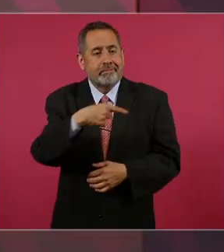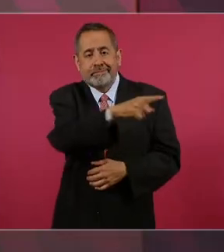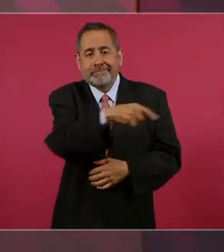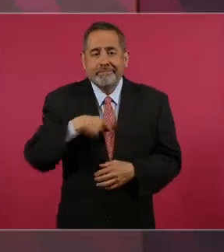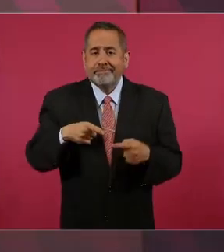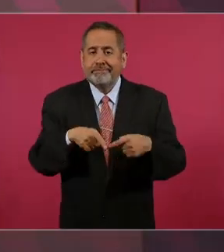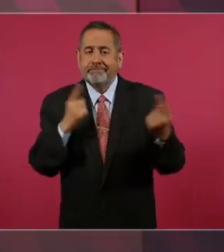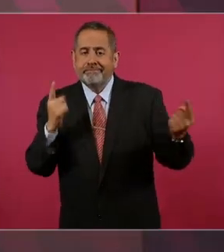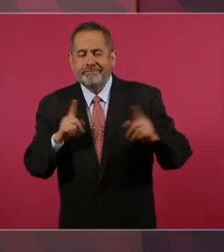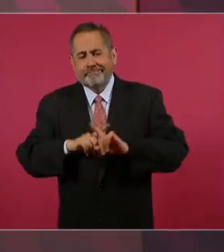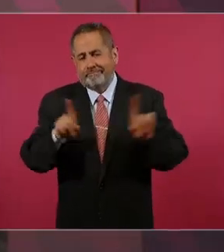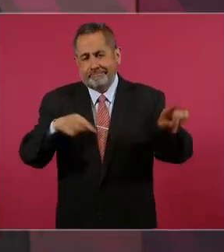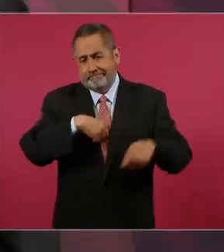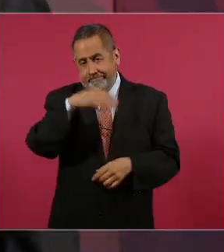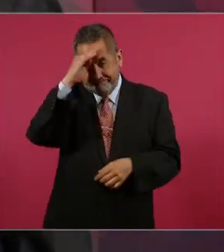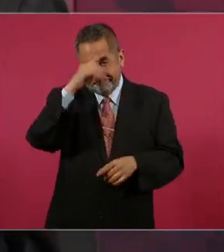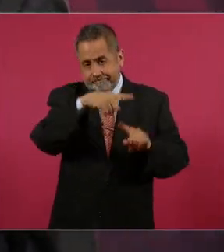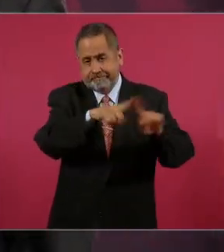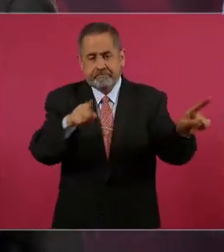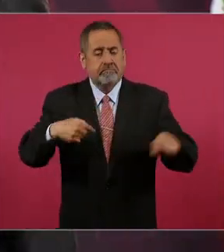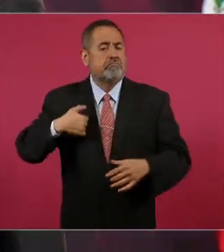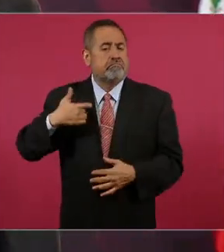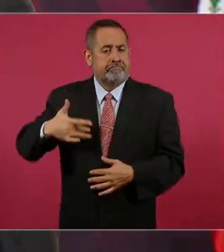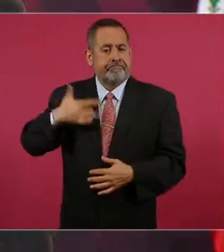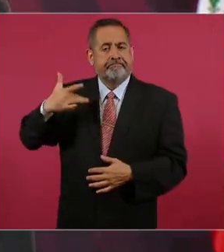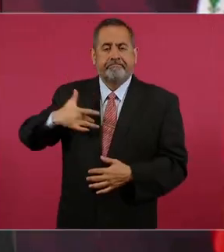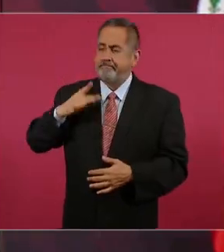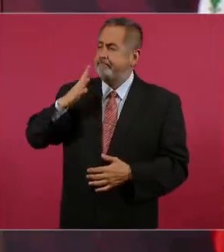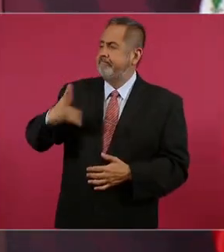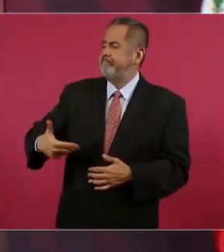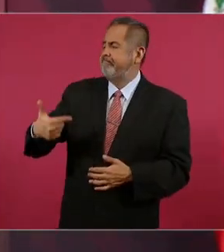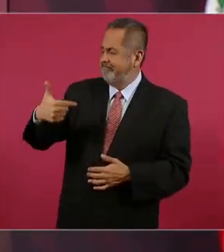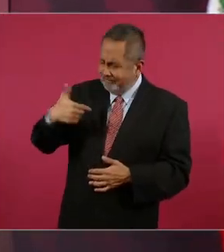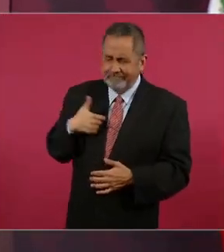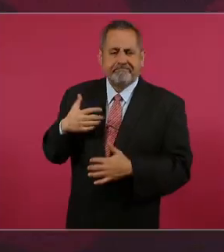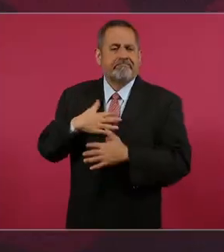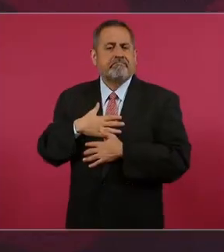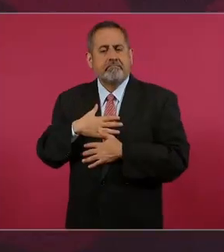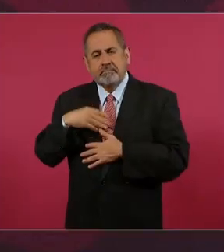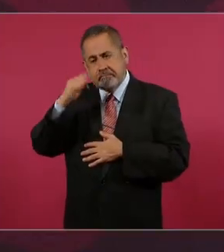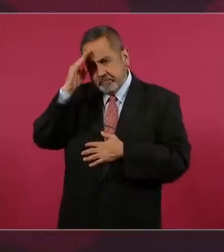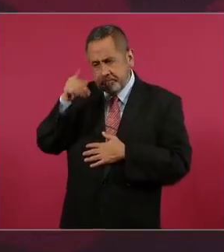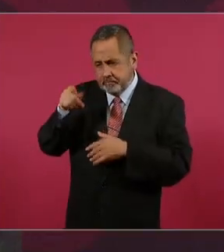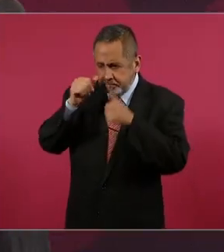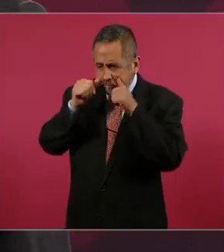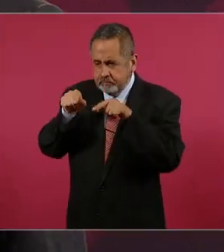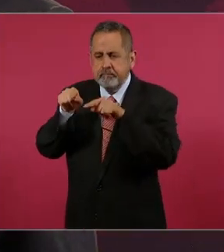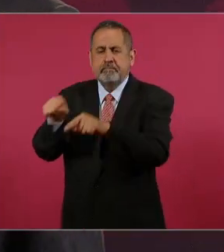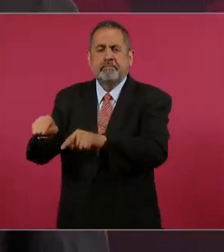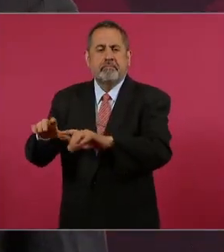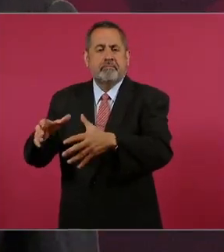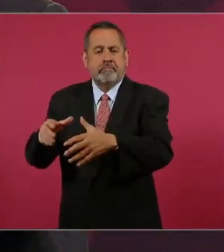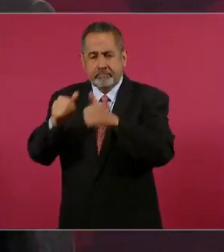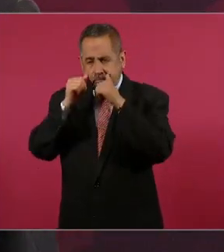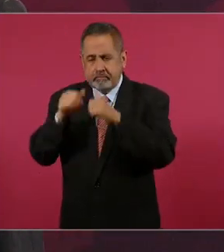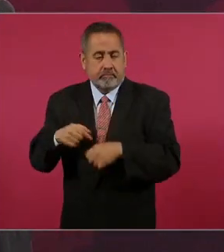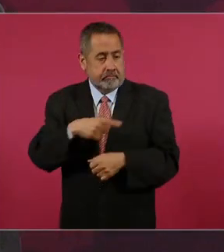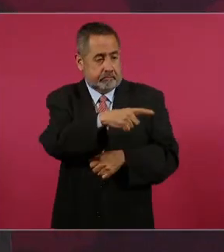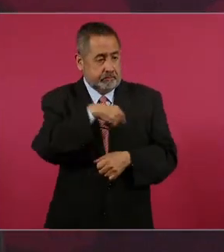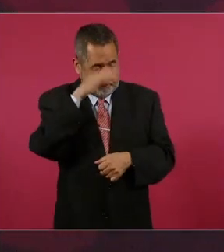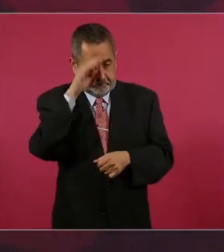es un timbre de orgullo pensar diferente